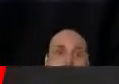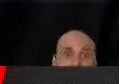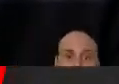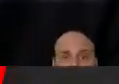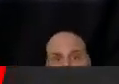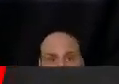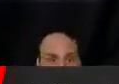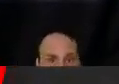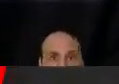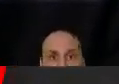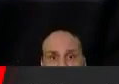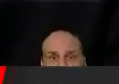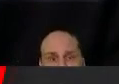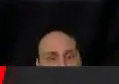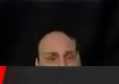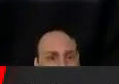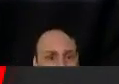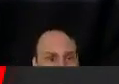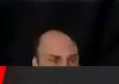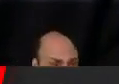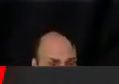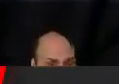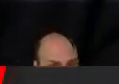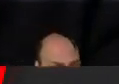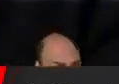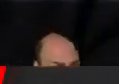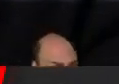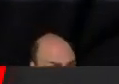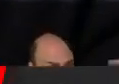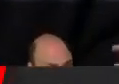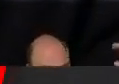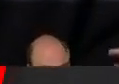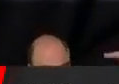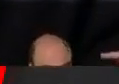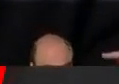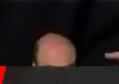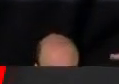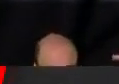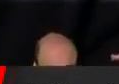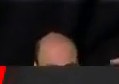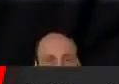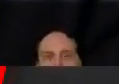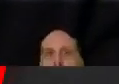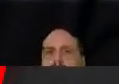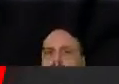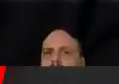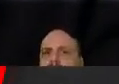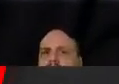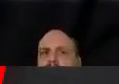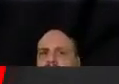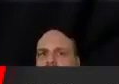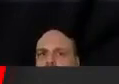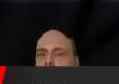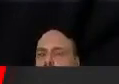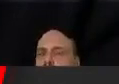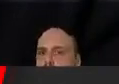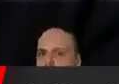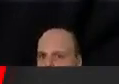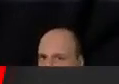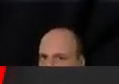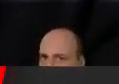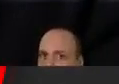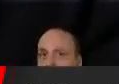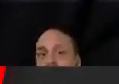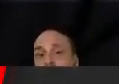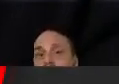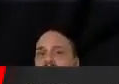gastando de más está generando déficit el país necesita esa solidez para terminar